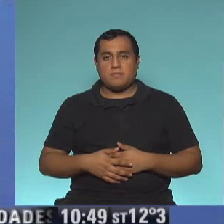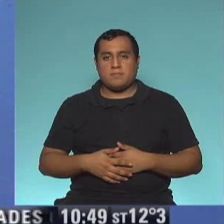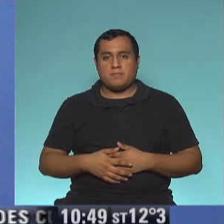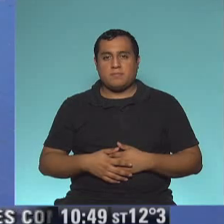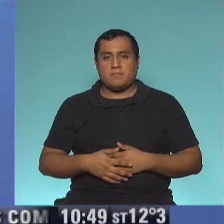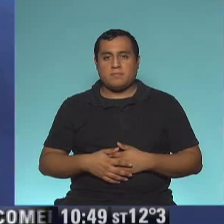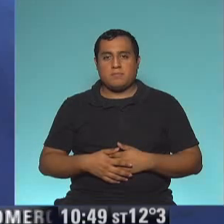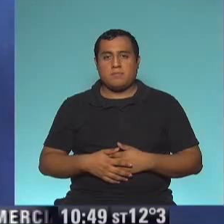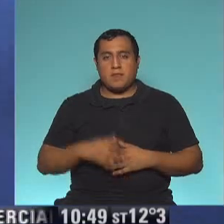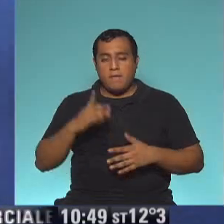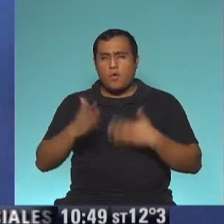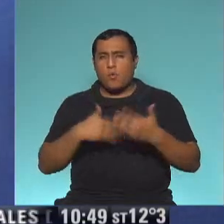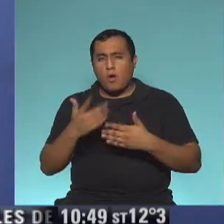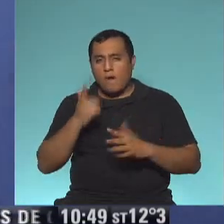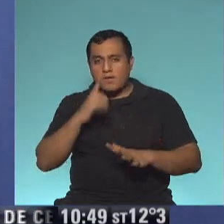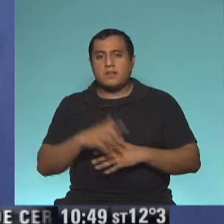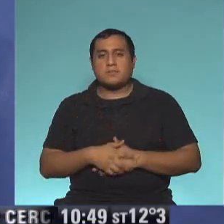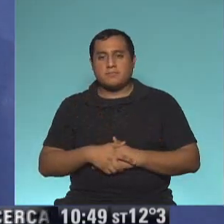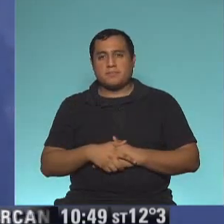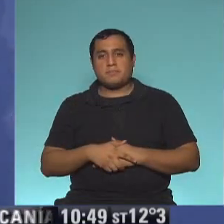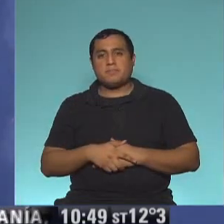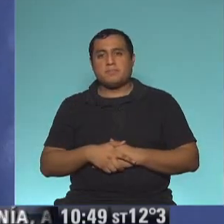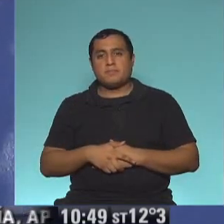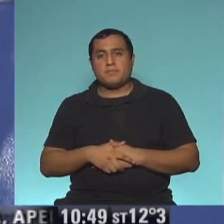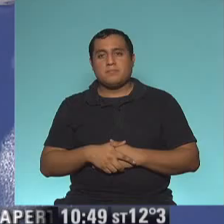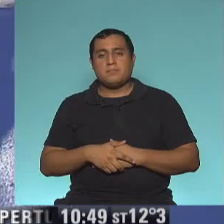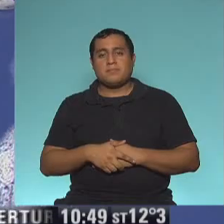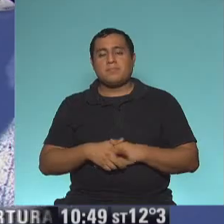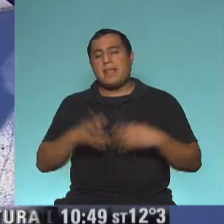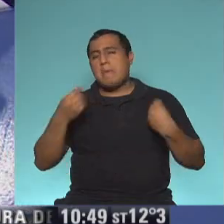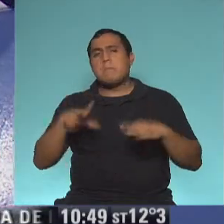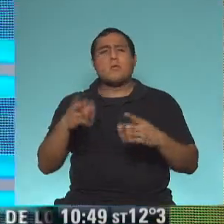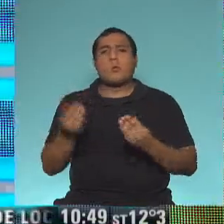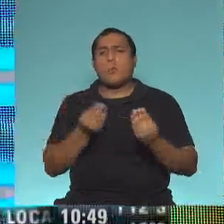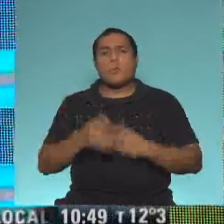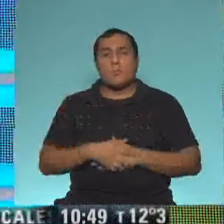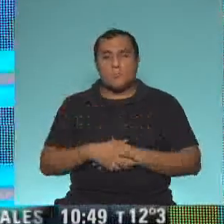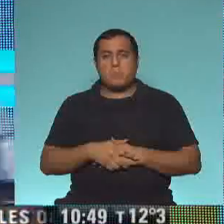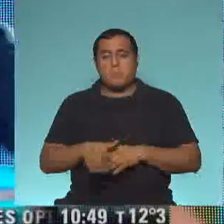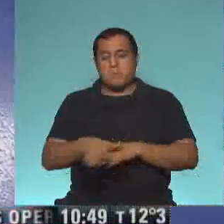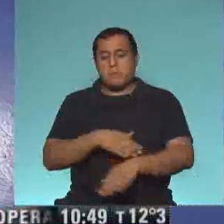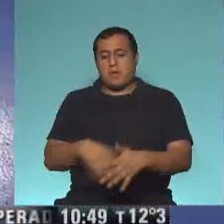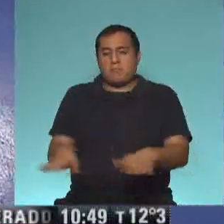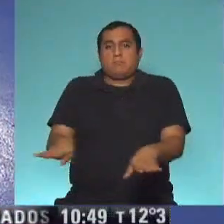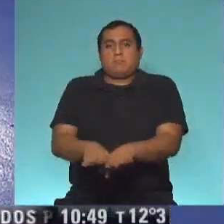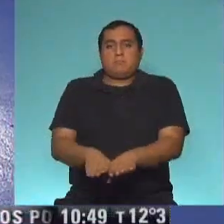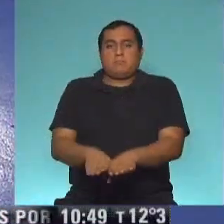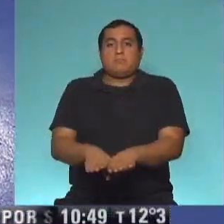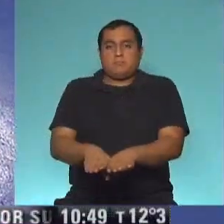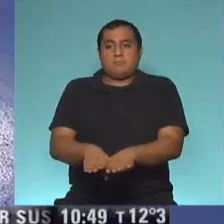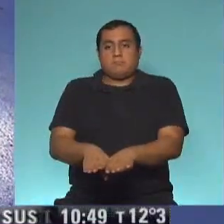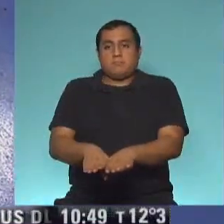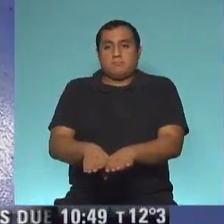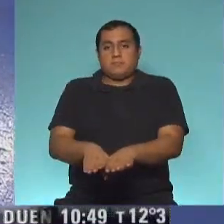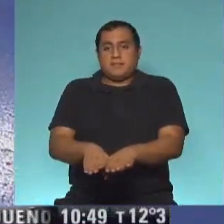vamos a hacer un juego, ¿sí? A ver. Para empezar, tenemos que poner pies juntos. Sí. Los tenemos que poner ahí